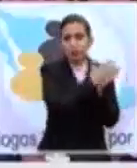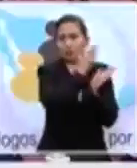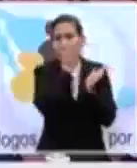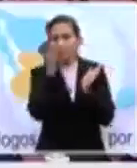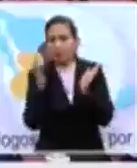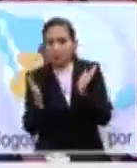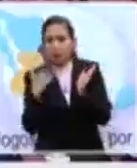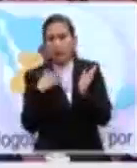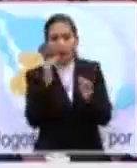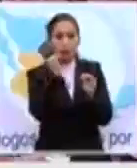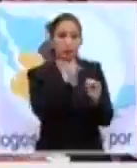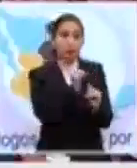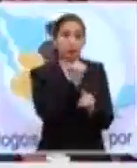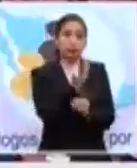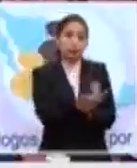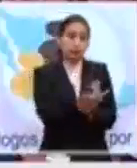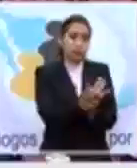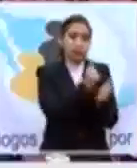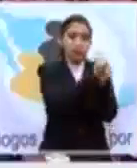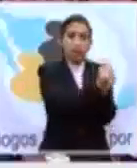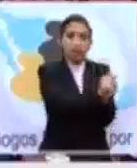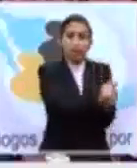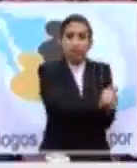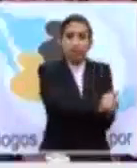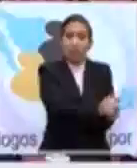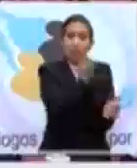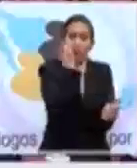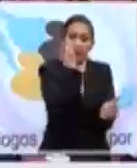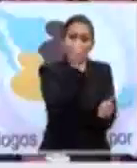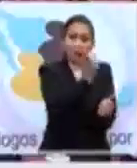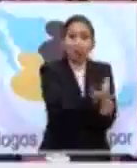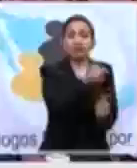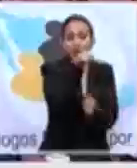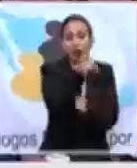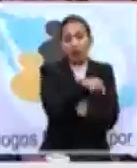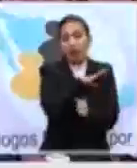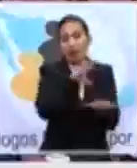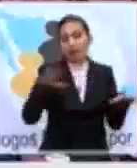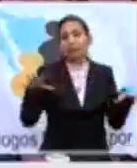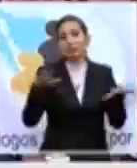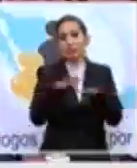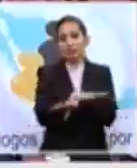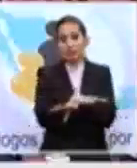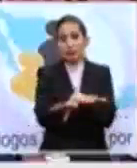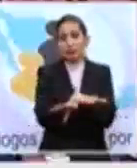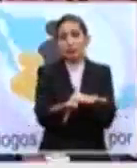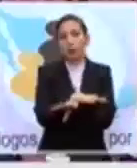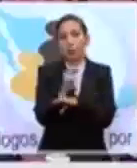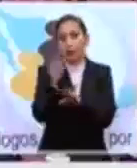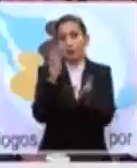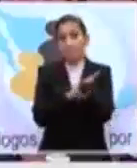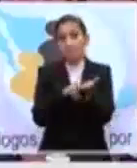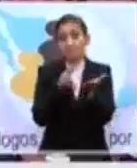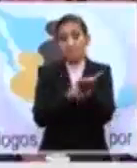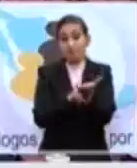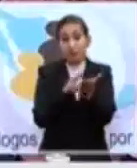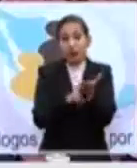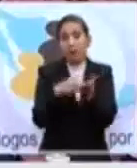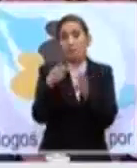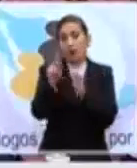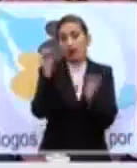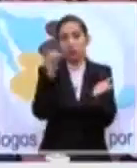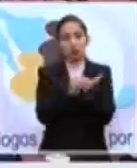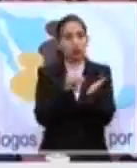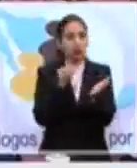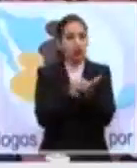estuvo detenida y en un rezago importante. Hay modificaciones que son muy valiosas, pero